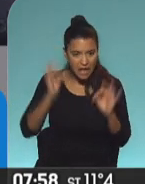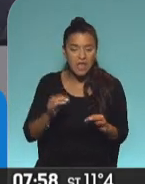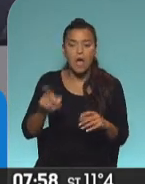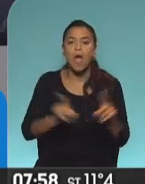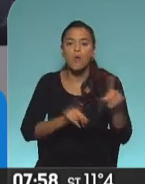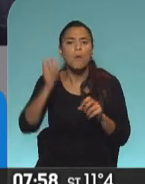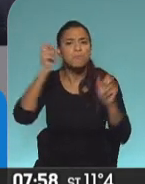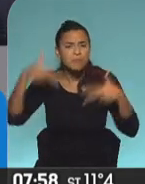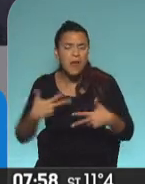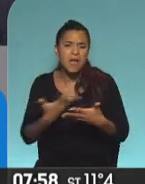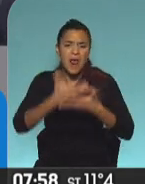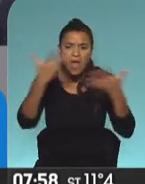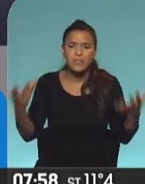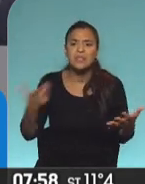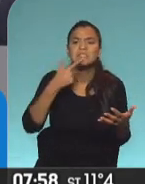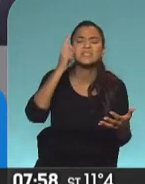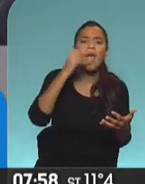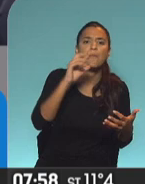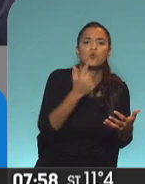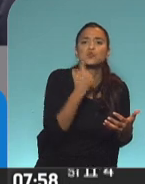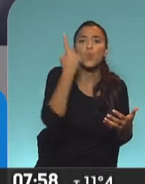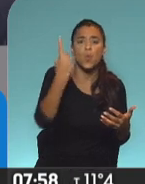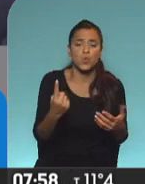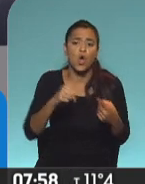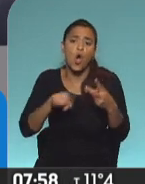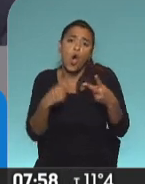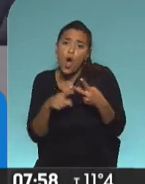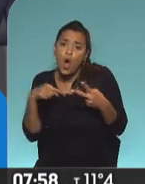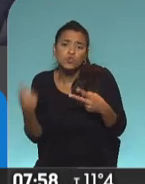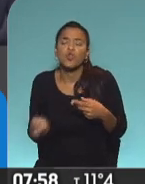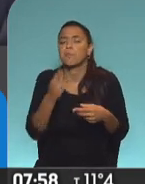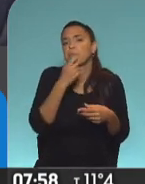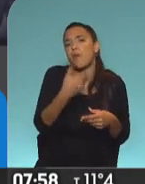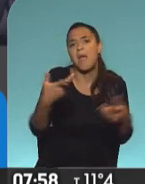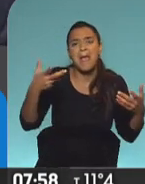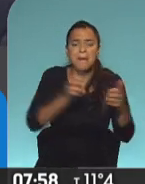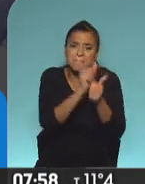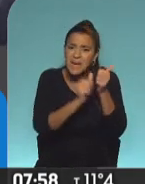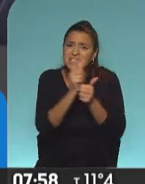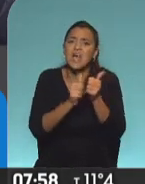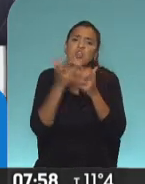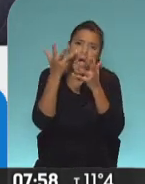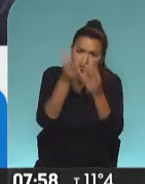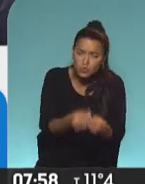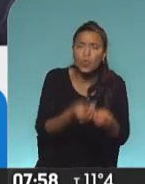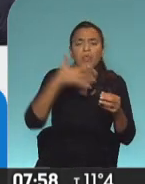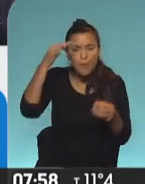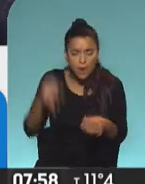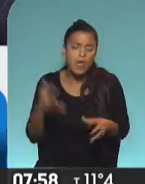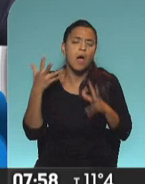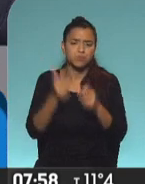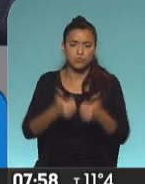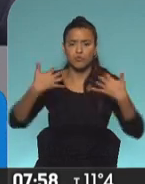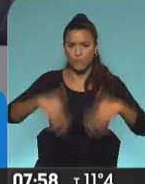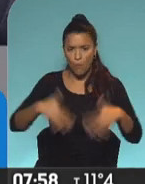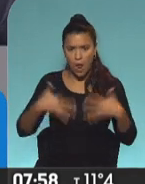con programas muy grandes como Seamos Uno, y en otros el empresario del pueblo que está colaborando, ayudando y donando. De verdad ha habido una presencia